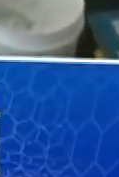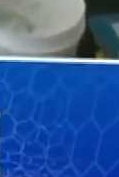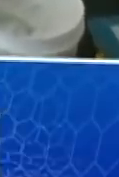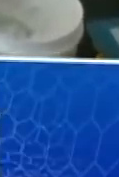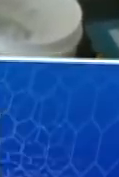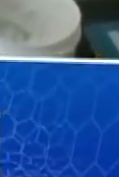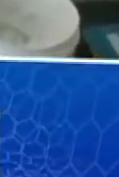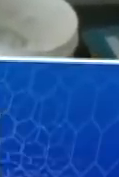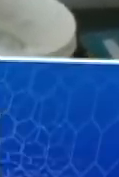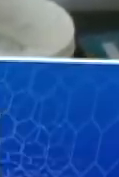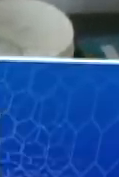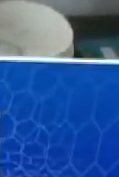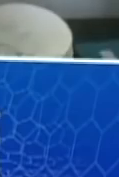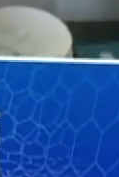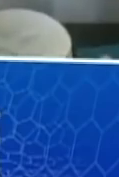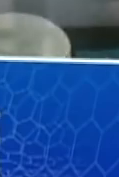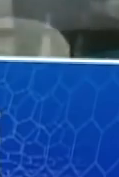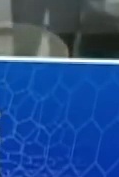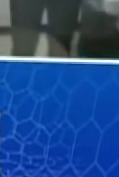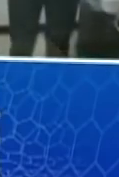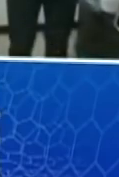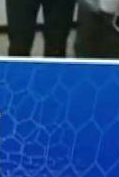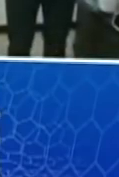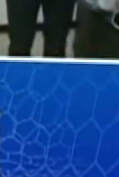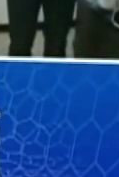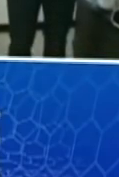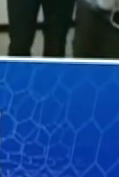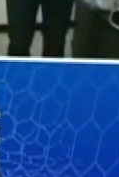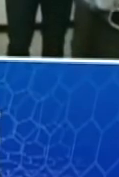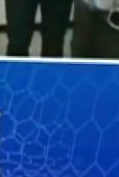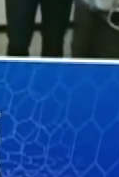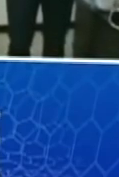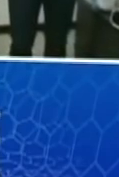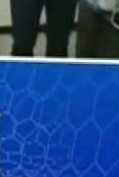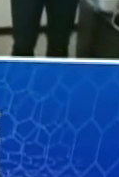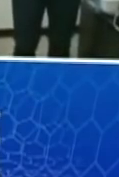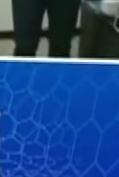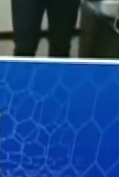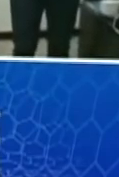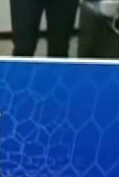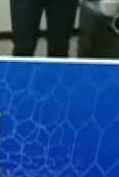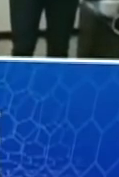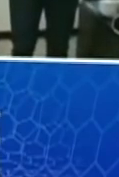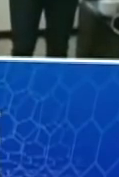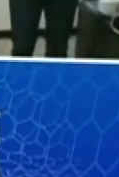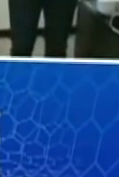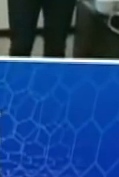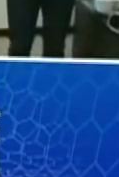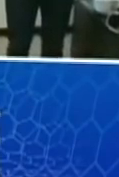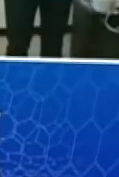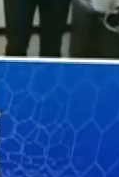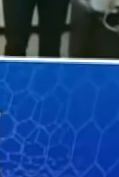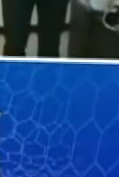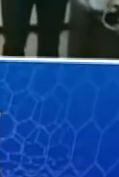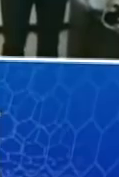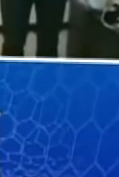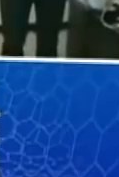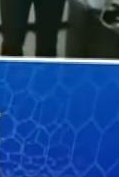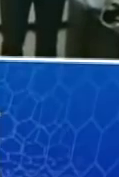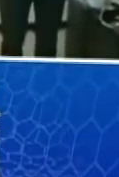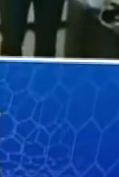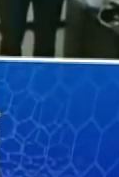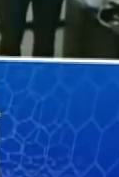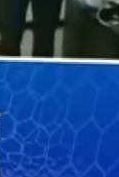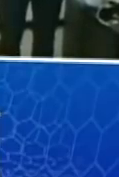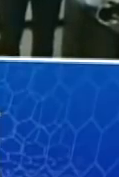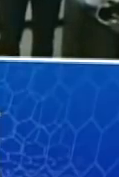vencer y vamos a vencer y estamos venciendo. Gracias, presidente, por tanto amor a nuestro pueblo. Un saludo desde los Morros de San